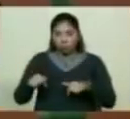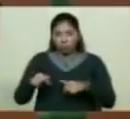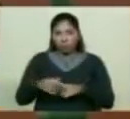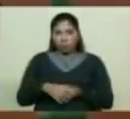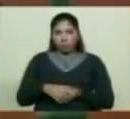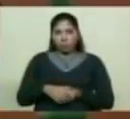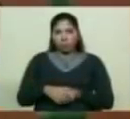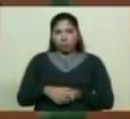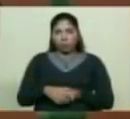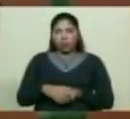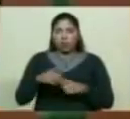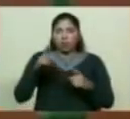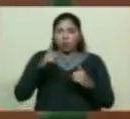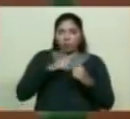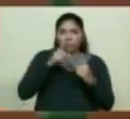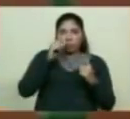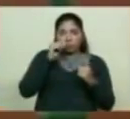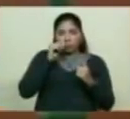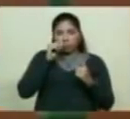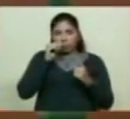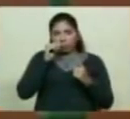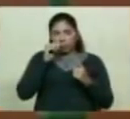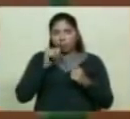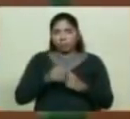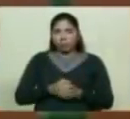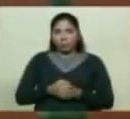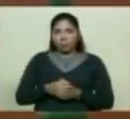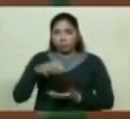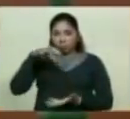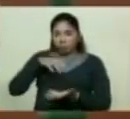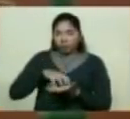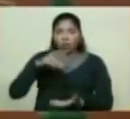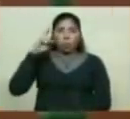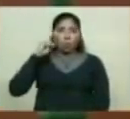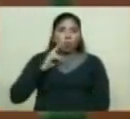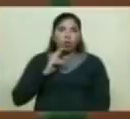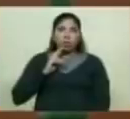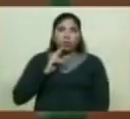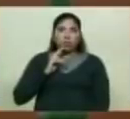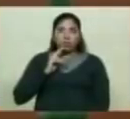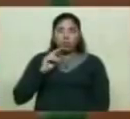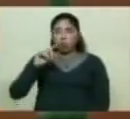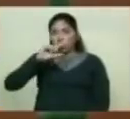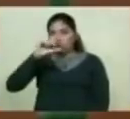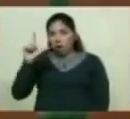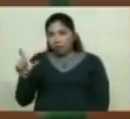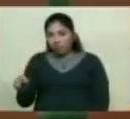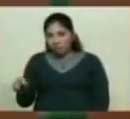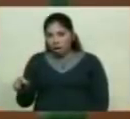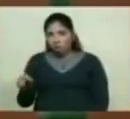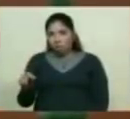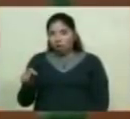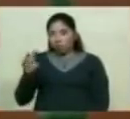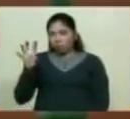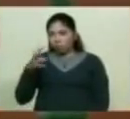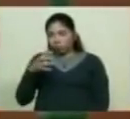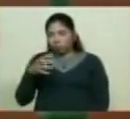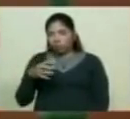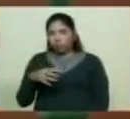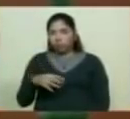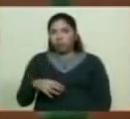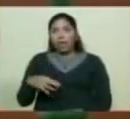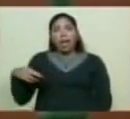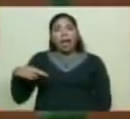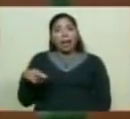bolívar el estado hoy conocido como bolívar la guayana y nuestro inmenso padre río